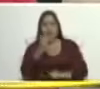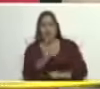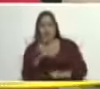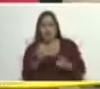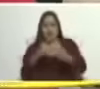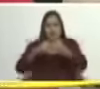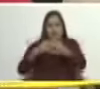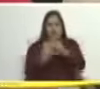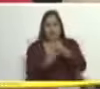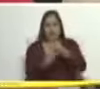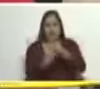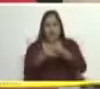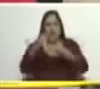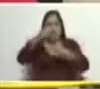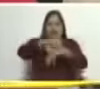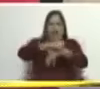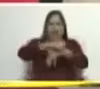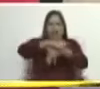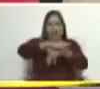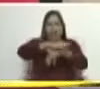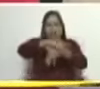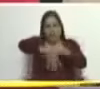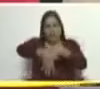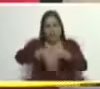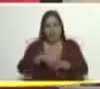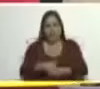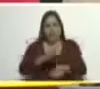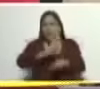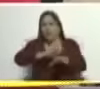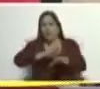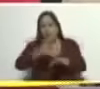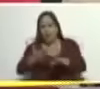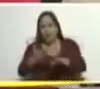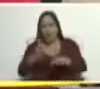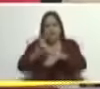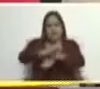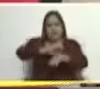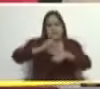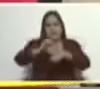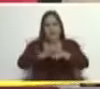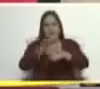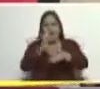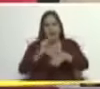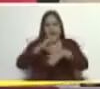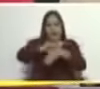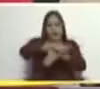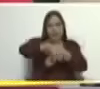es miembro del ALBA. ¿Por qué nos unimos al ALBA?